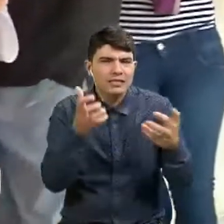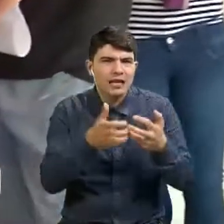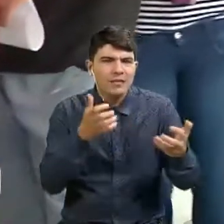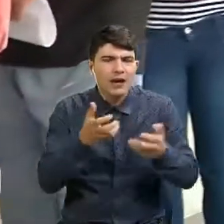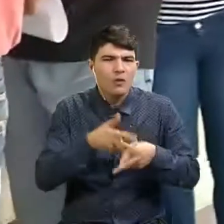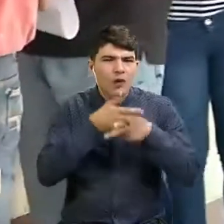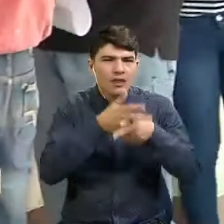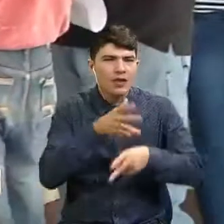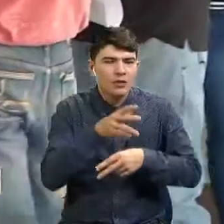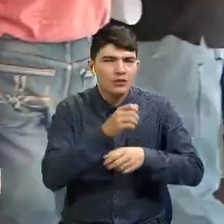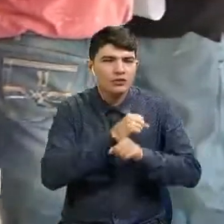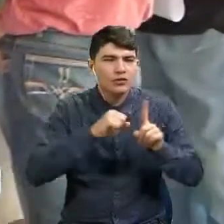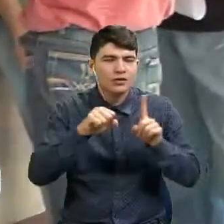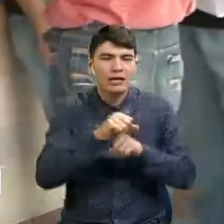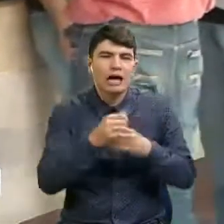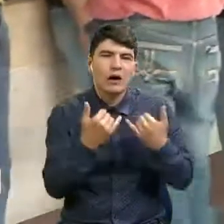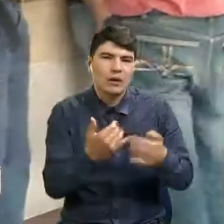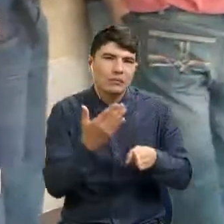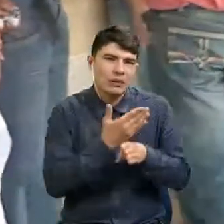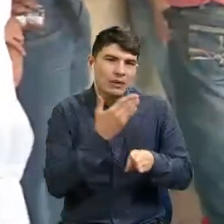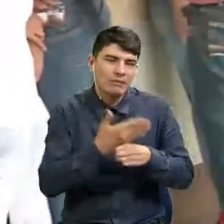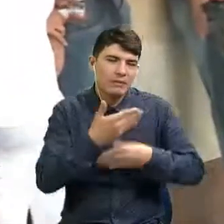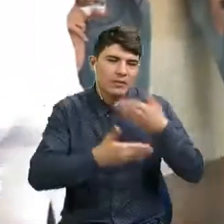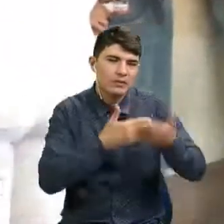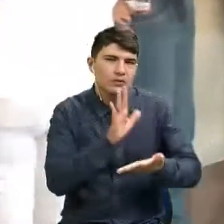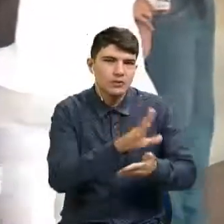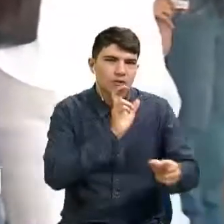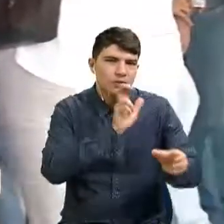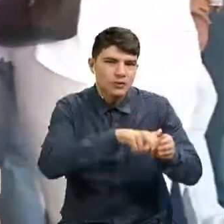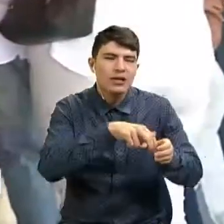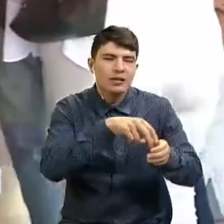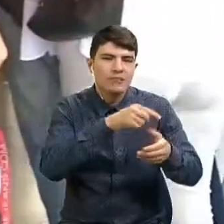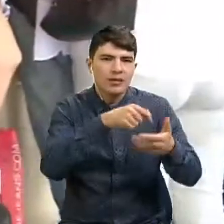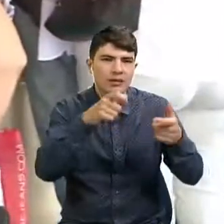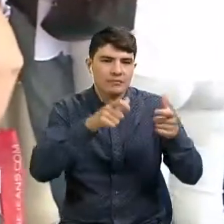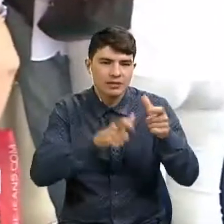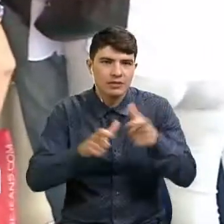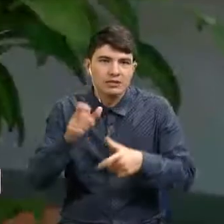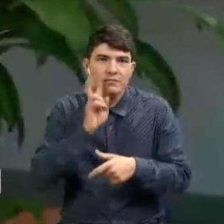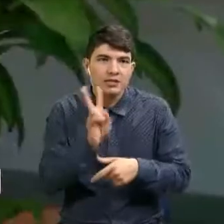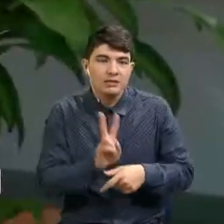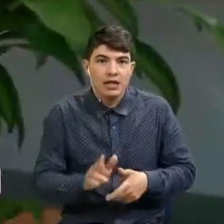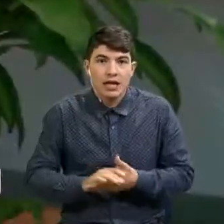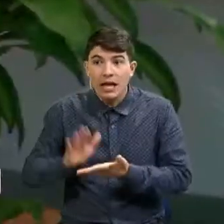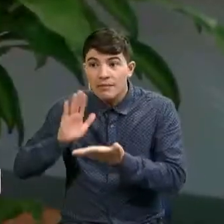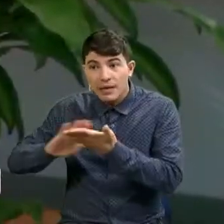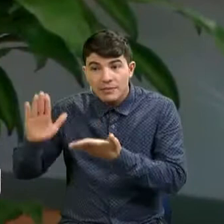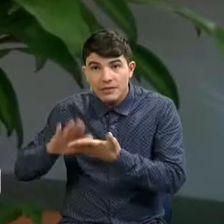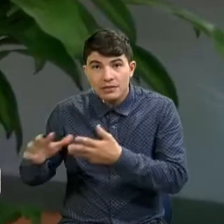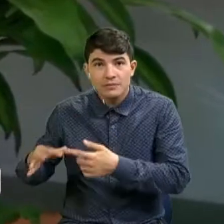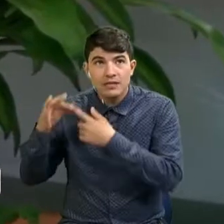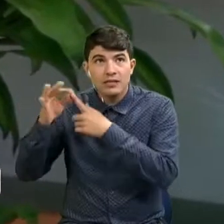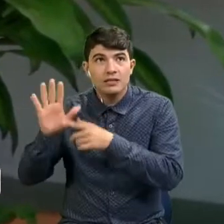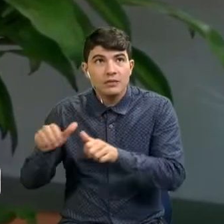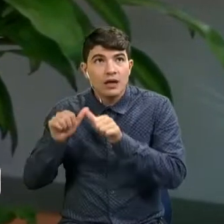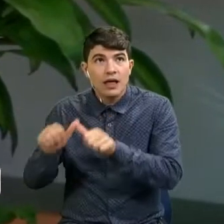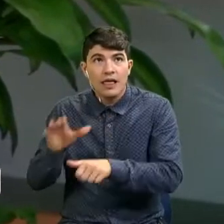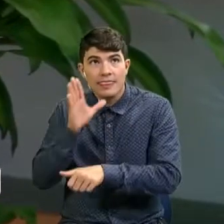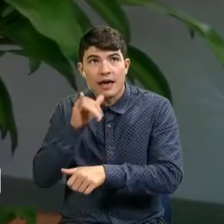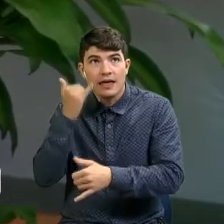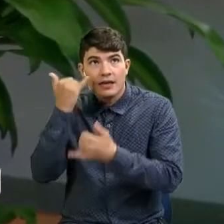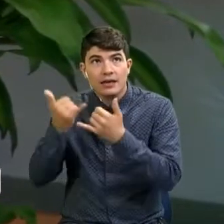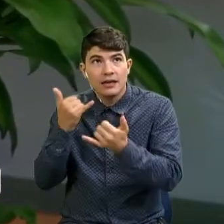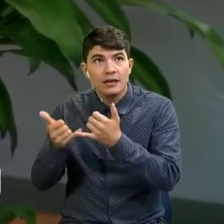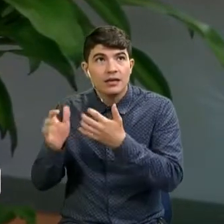se presentó para la contratación de esos venezolanos y es que el permiso especial de permanencia no era identificado por el